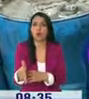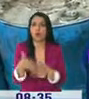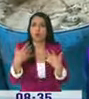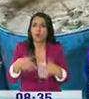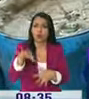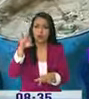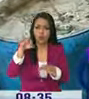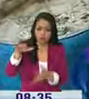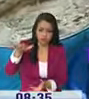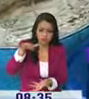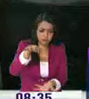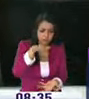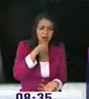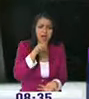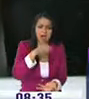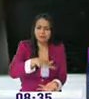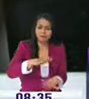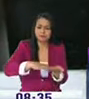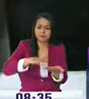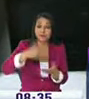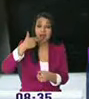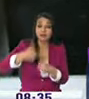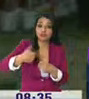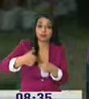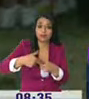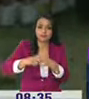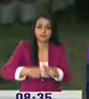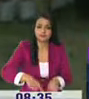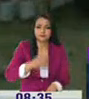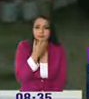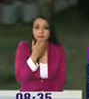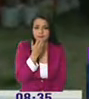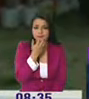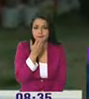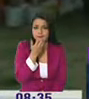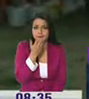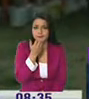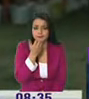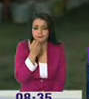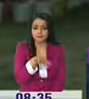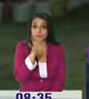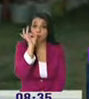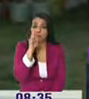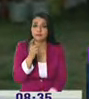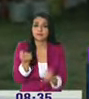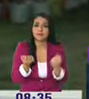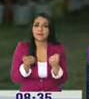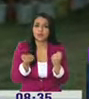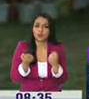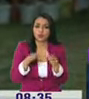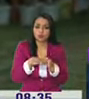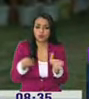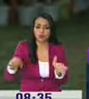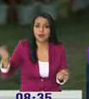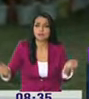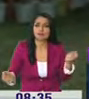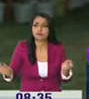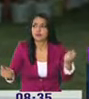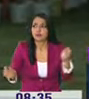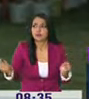de combustible almacenado en varios tanques. Asimismo, hemos encontrado un vehículo tipo camioneta que en